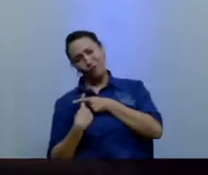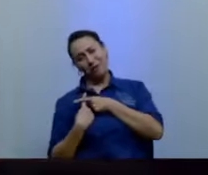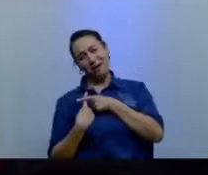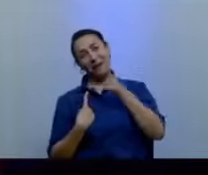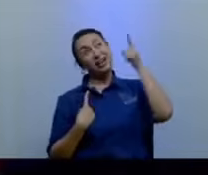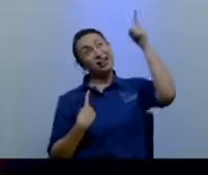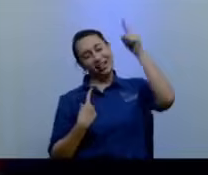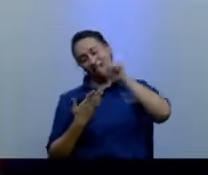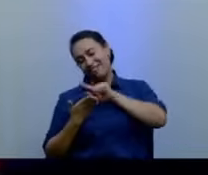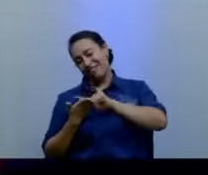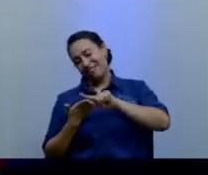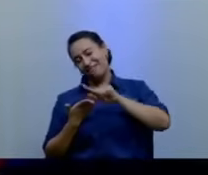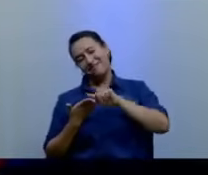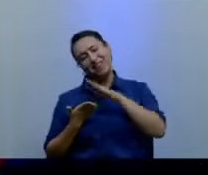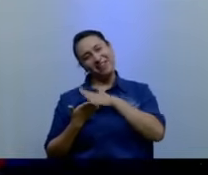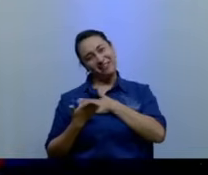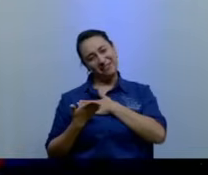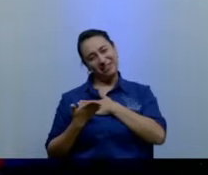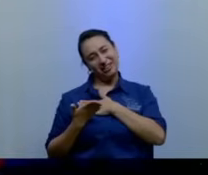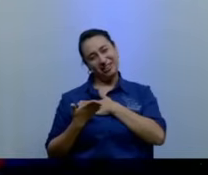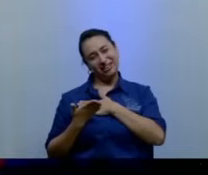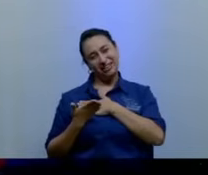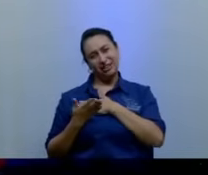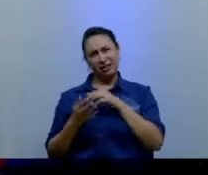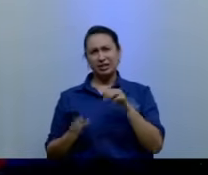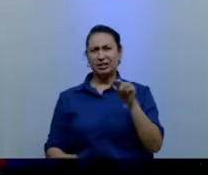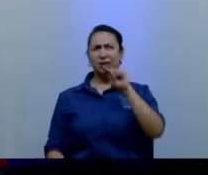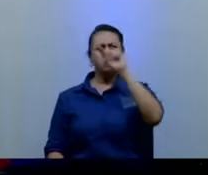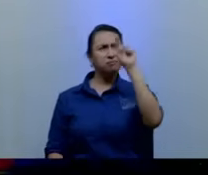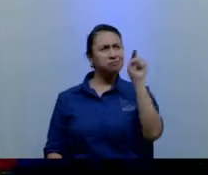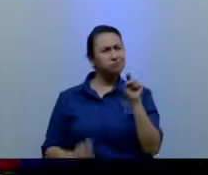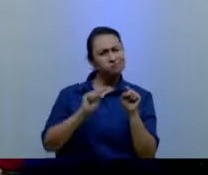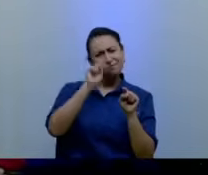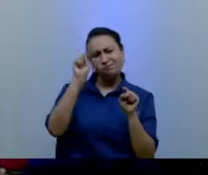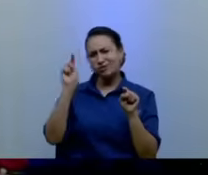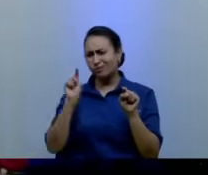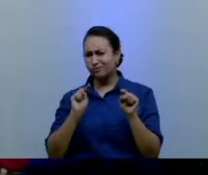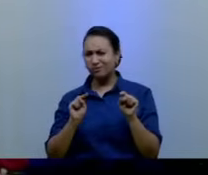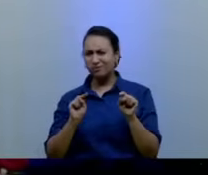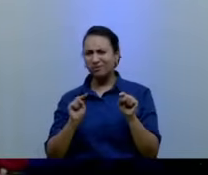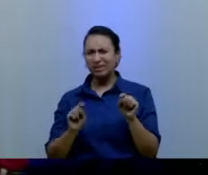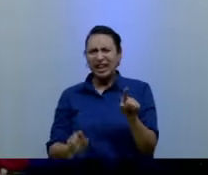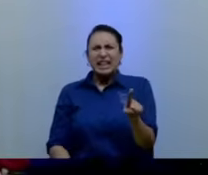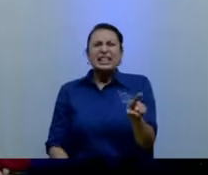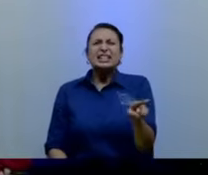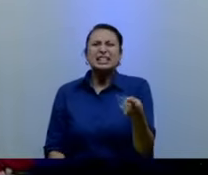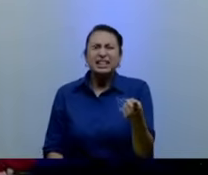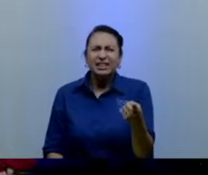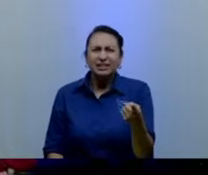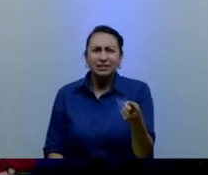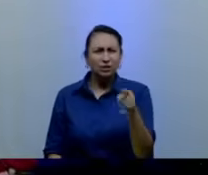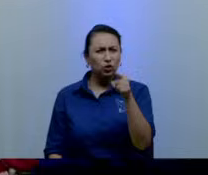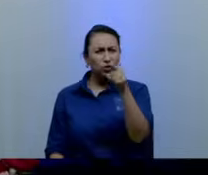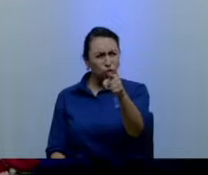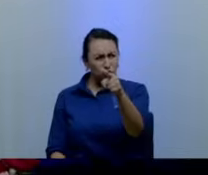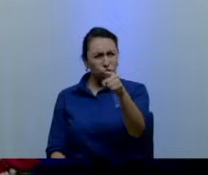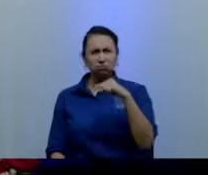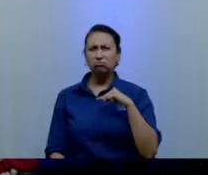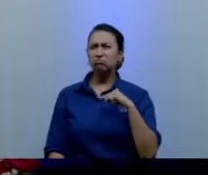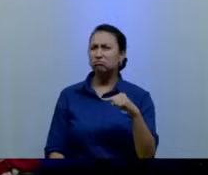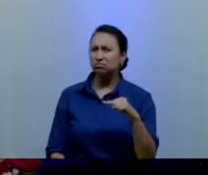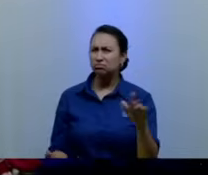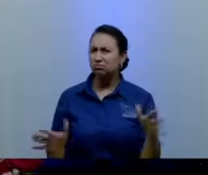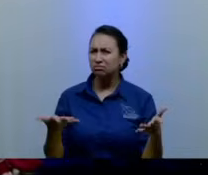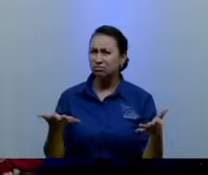¿quién eres? Es la pregunta, ¿verdad? Y ella ya sabía, ya había avanzado, porque le dijo: yo soy